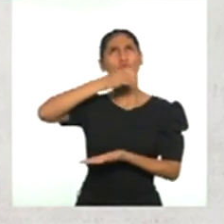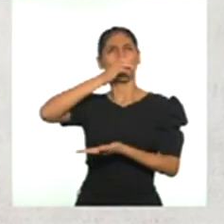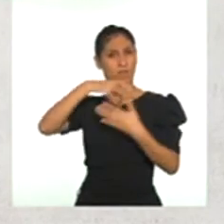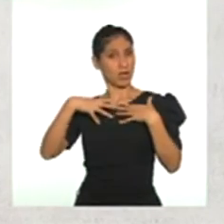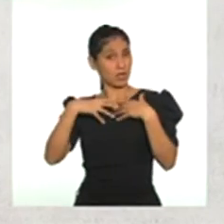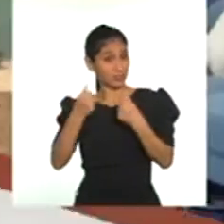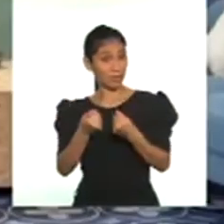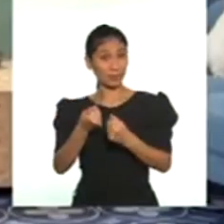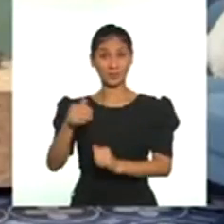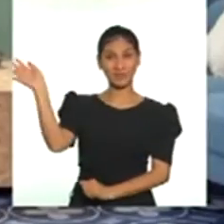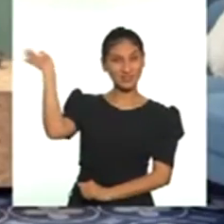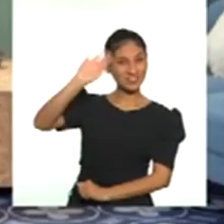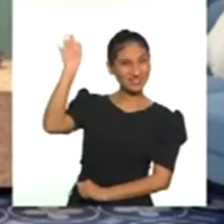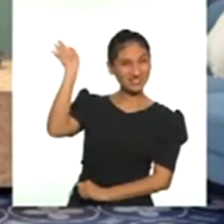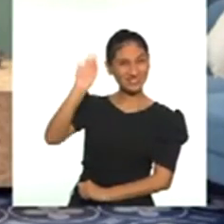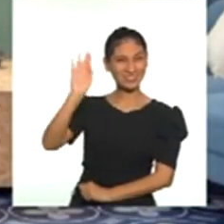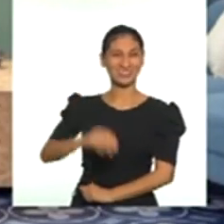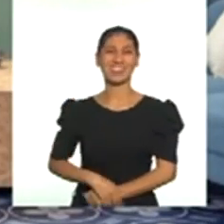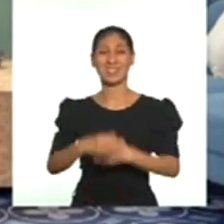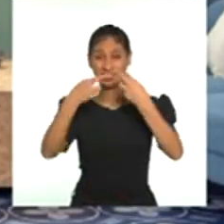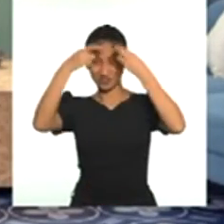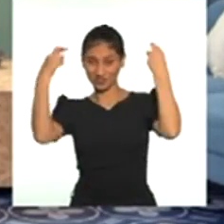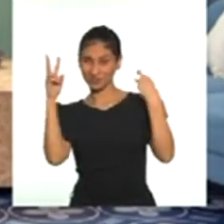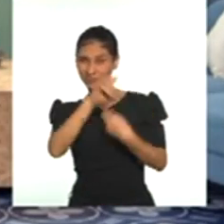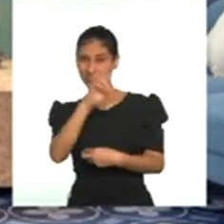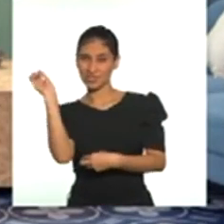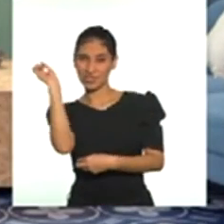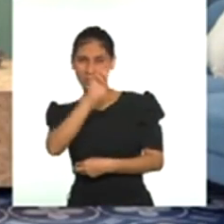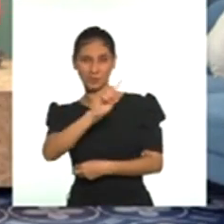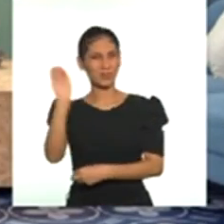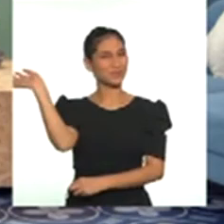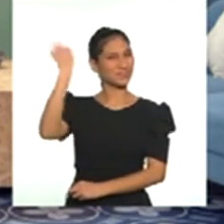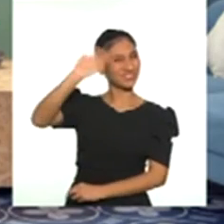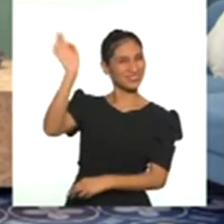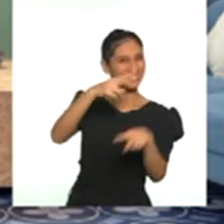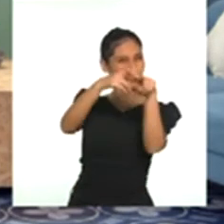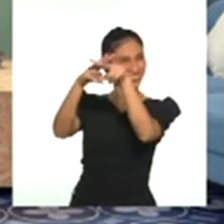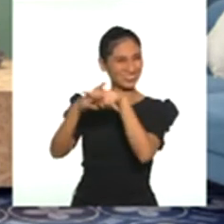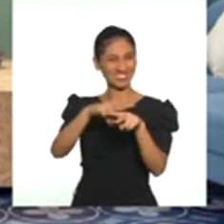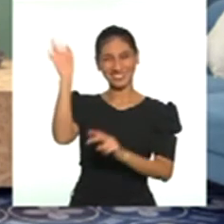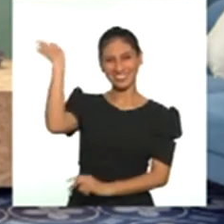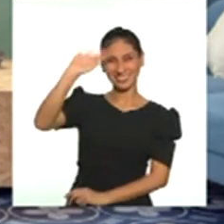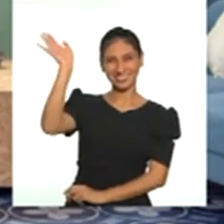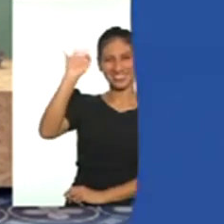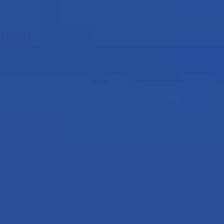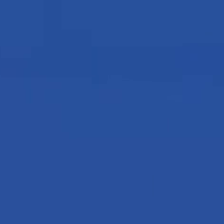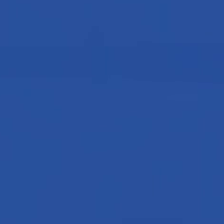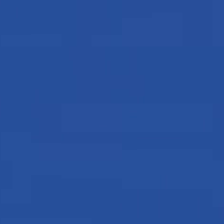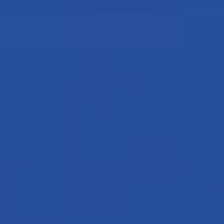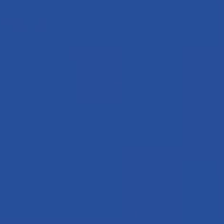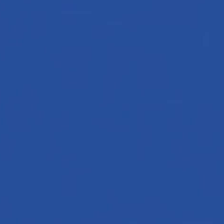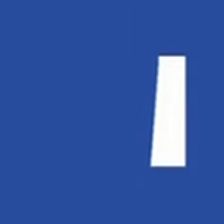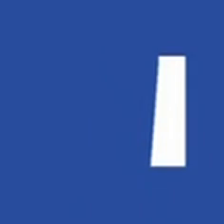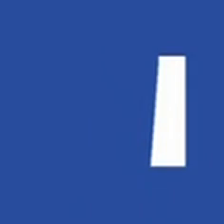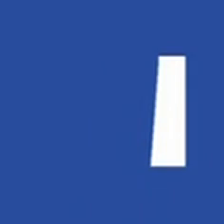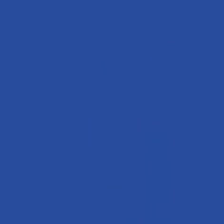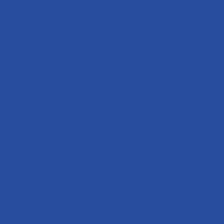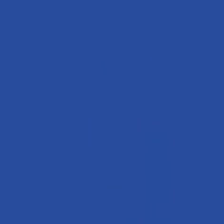y comunidad. ¡Hasta la próxima, chicas y chicos, de la promo 2021! ¡Chao! ¡Cuídense! ¡Chao!